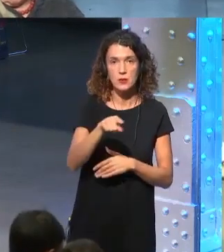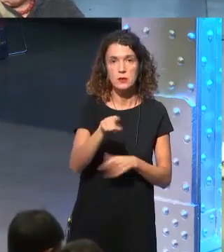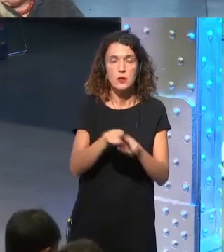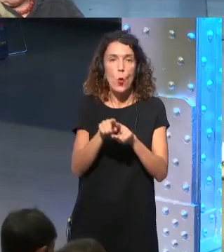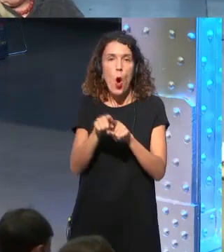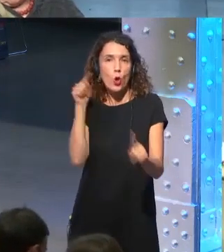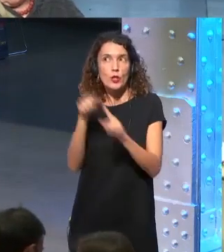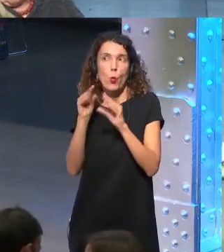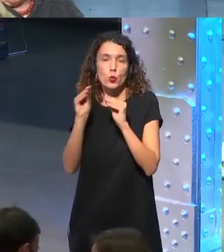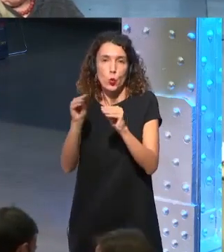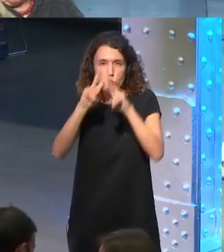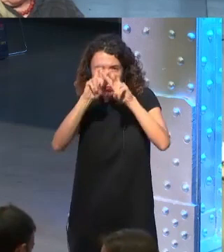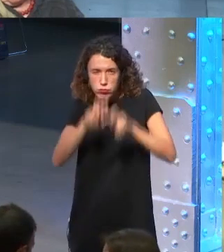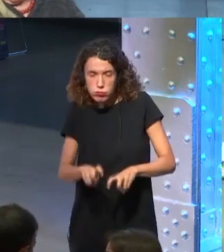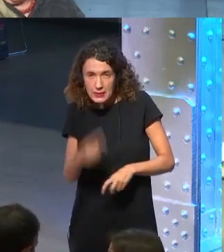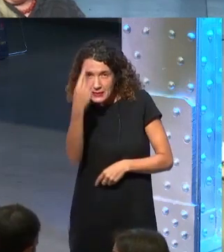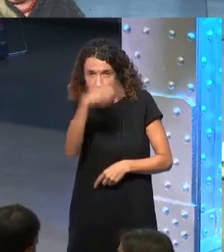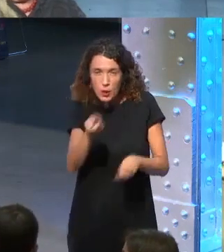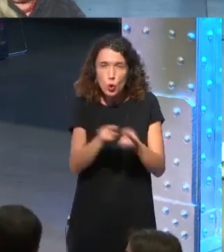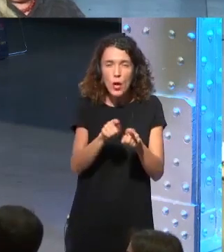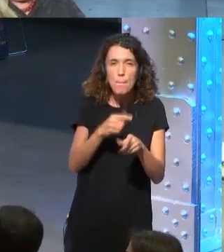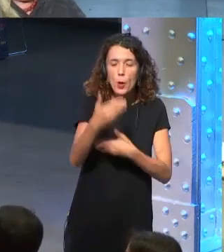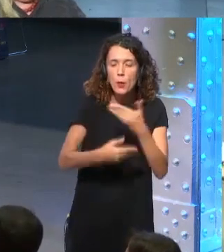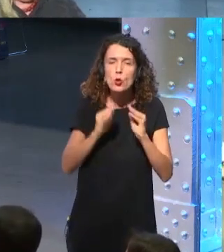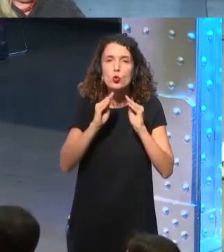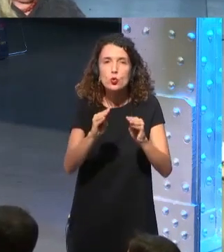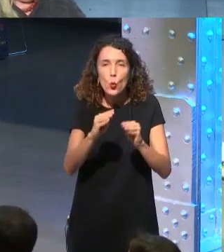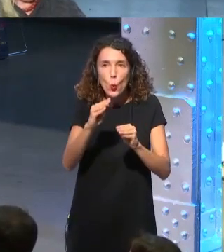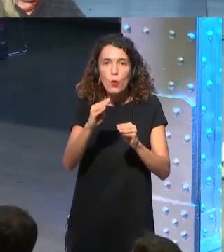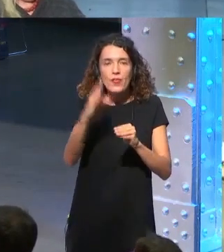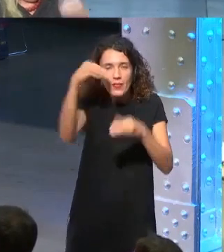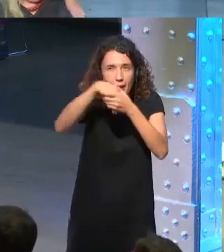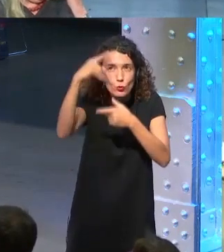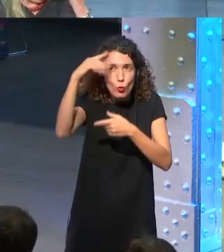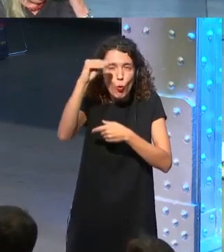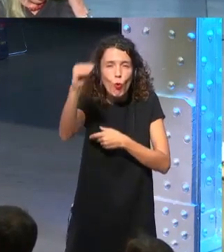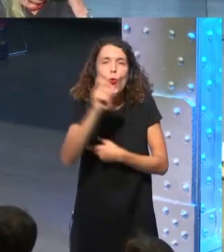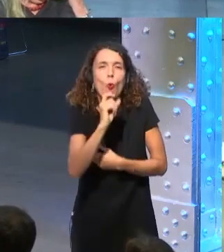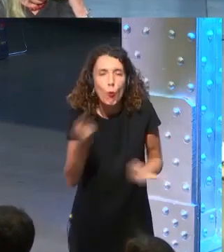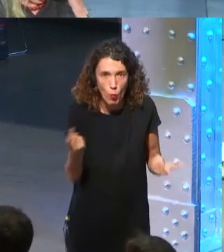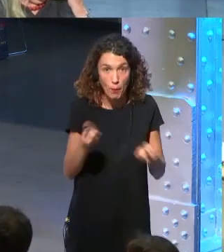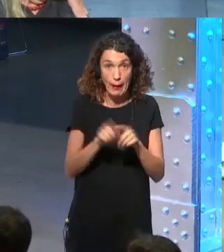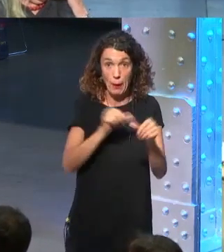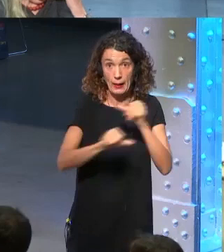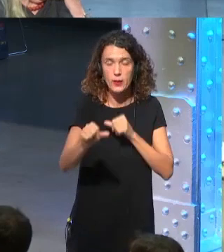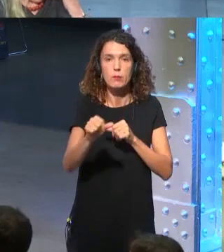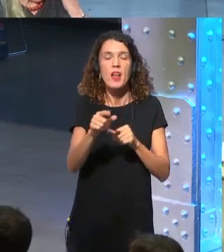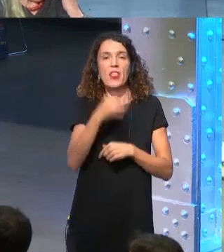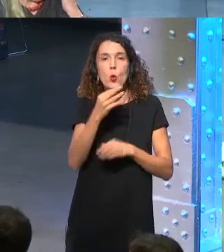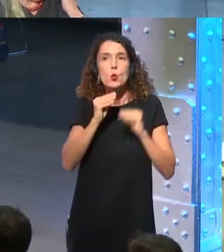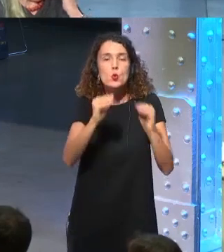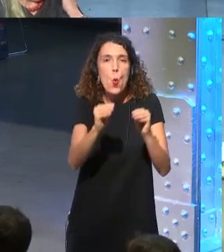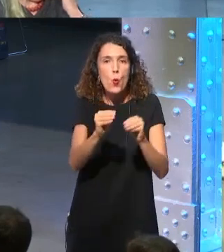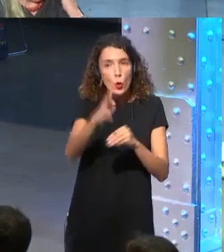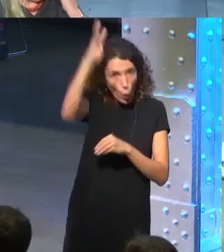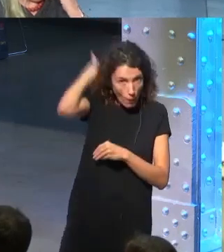sus objetivos para descifrar los procedimientos del intelectual en la construcción de un discurso propiamente